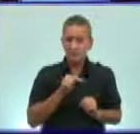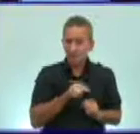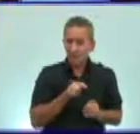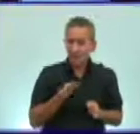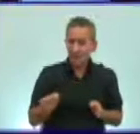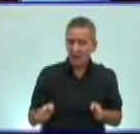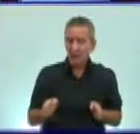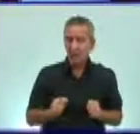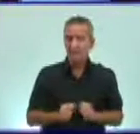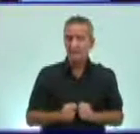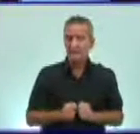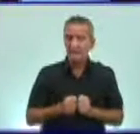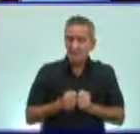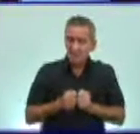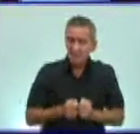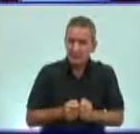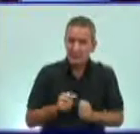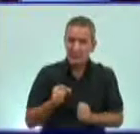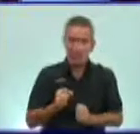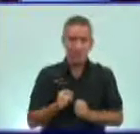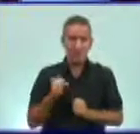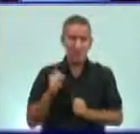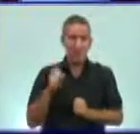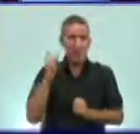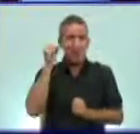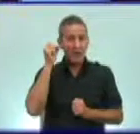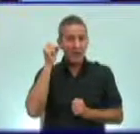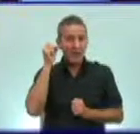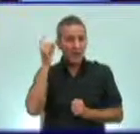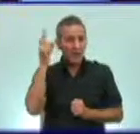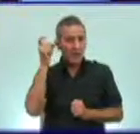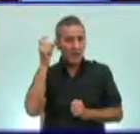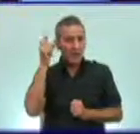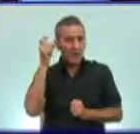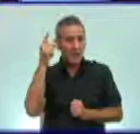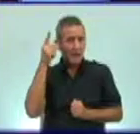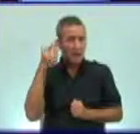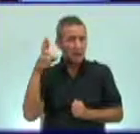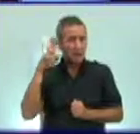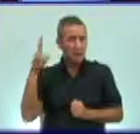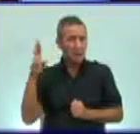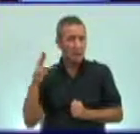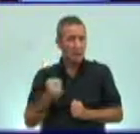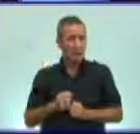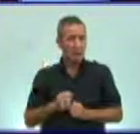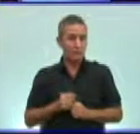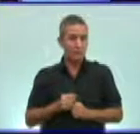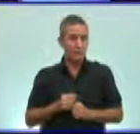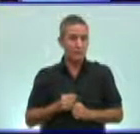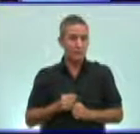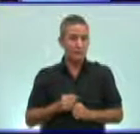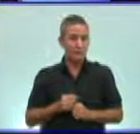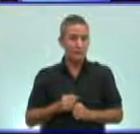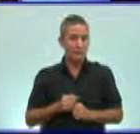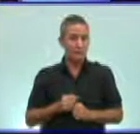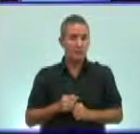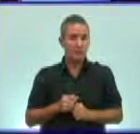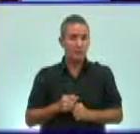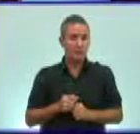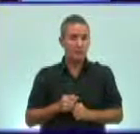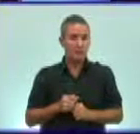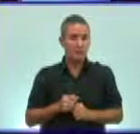afianzado también el ideal de los revolucionarios que le precedieron. Y fíjense cómo la concepción de Bolívar es